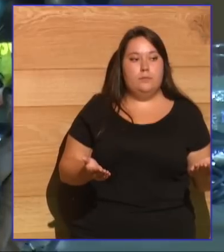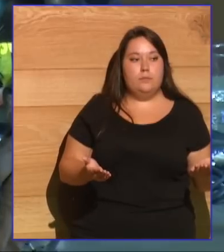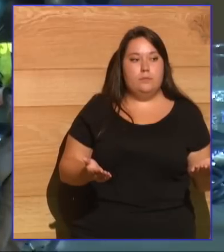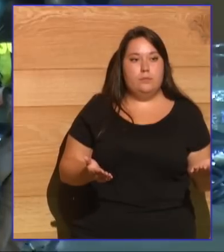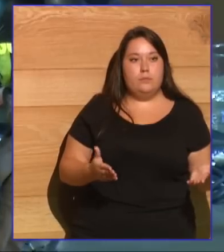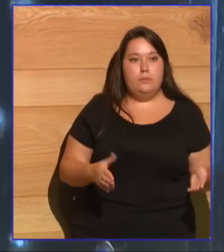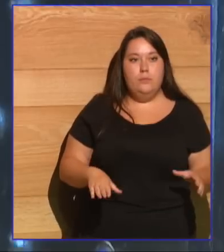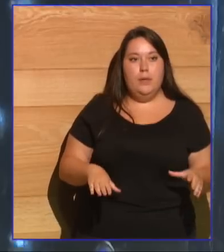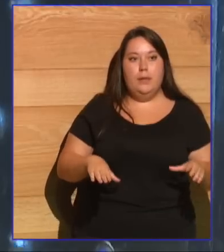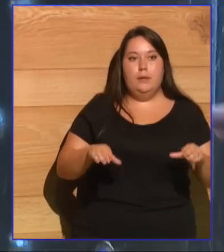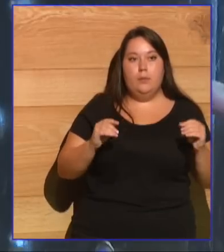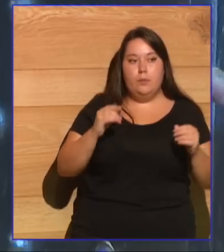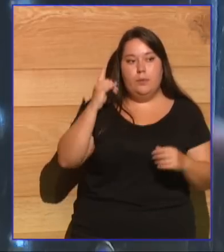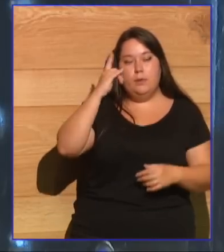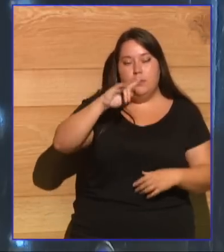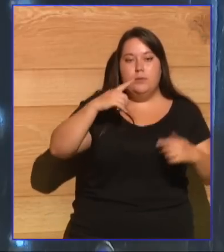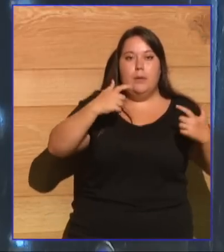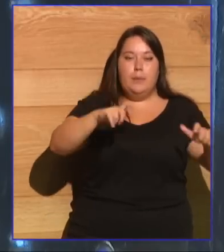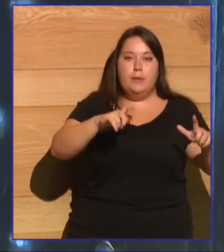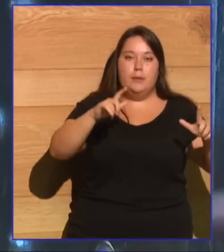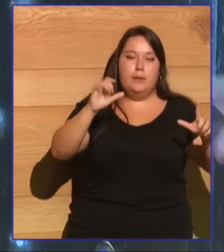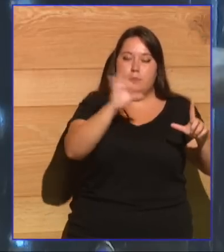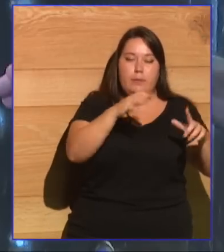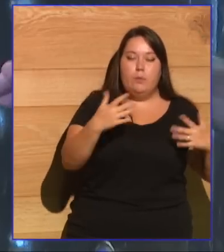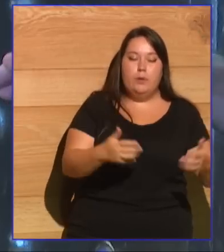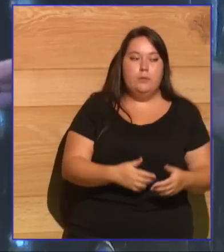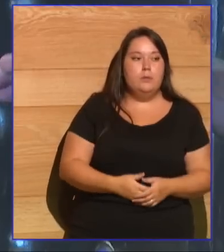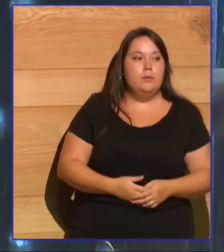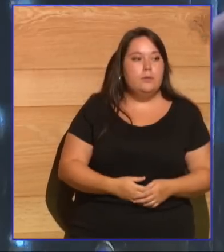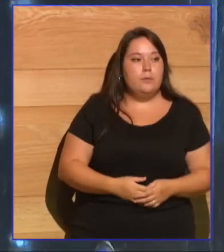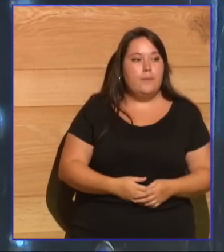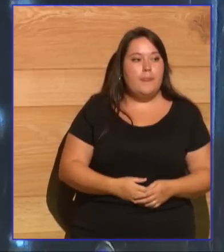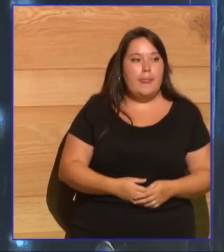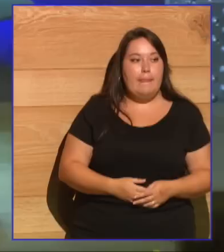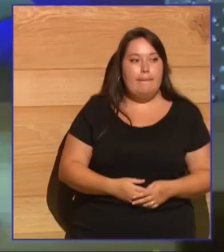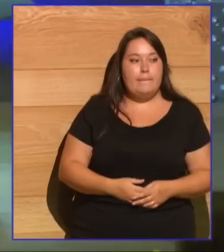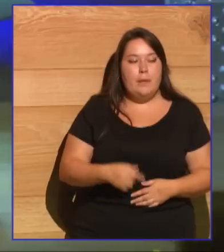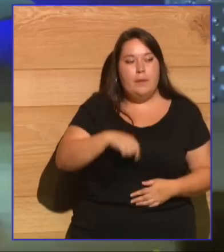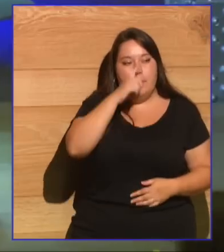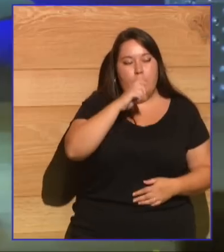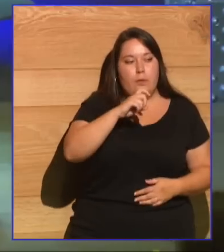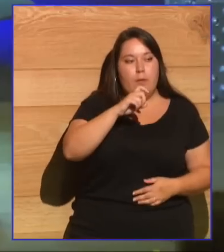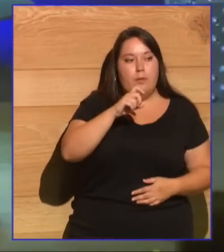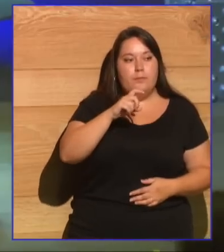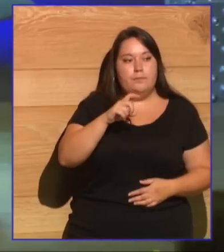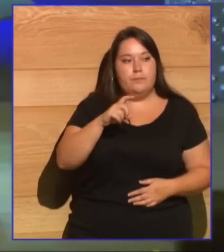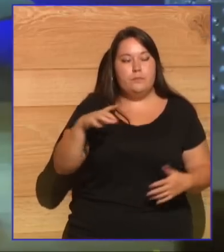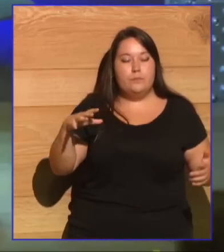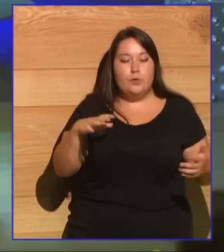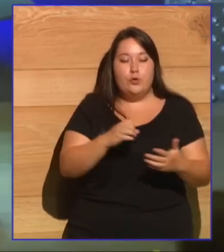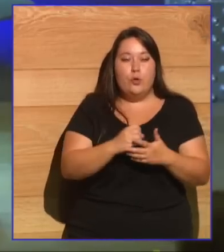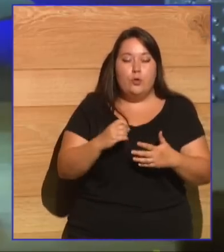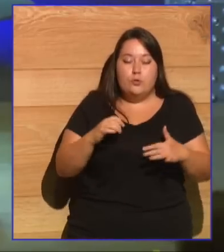cansado o como la mejor escena de la historia de spielberg pues cuando está en el que me me acordaba cada mencionado de juanes tanto